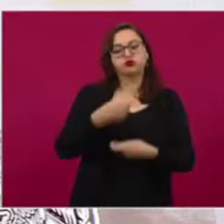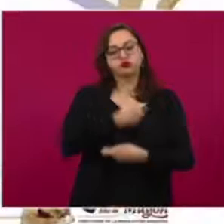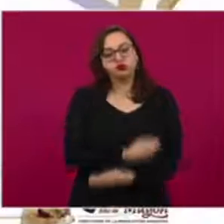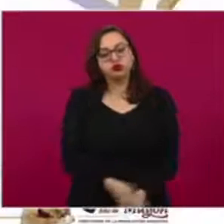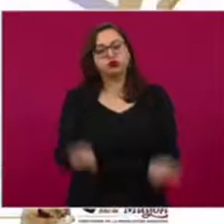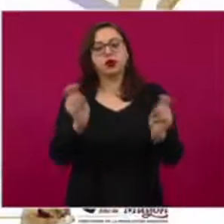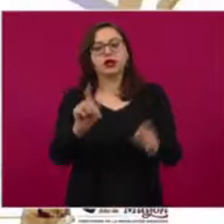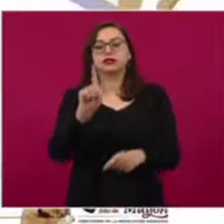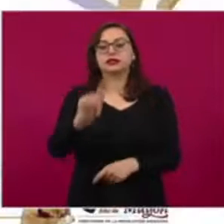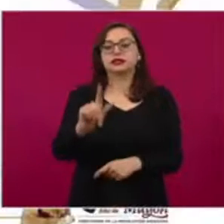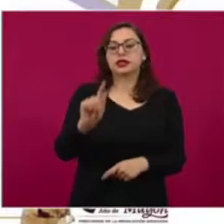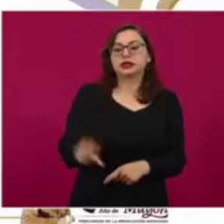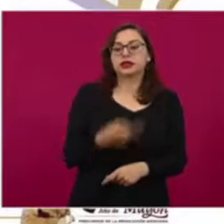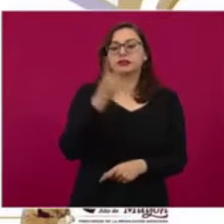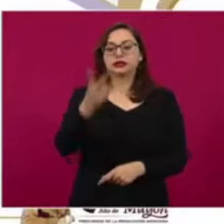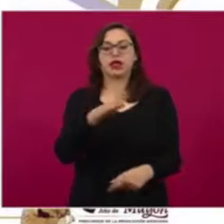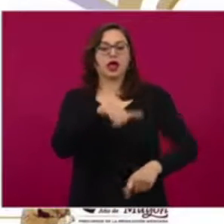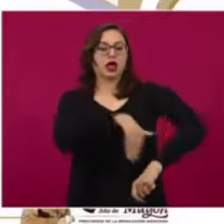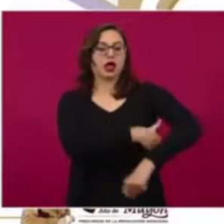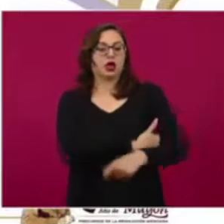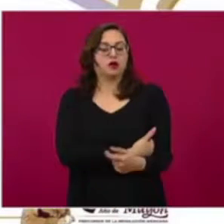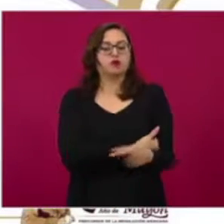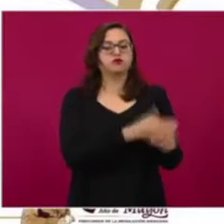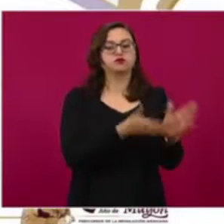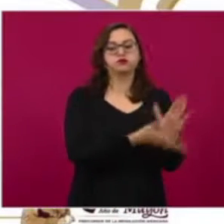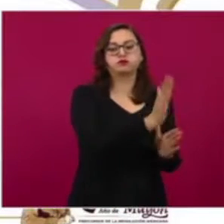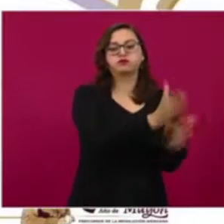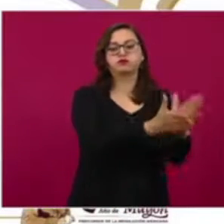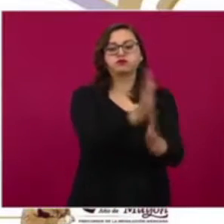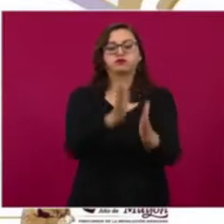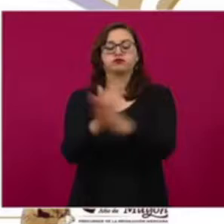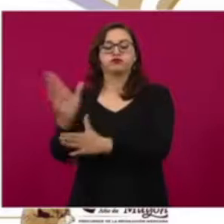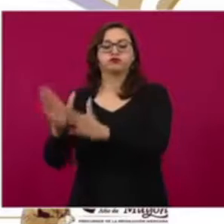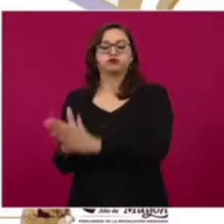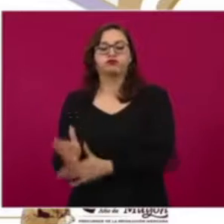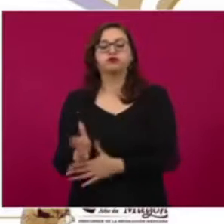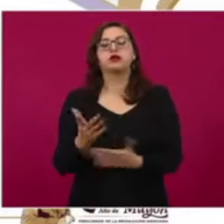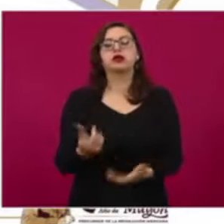72 almacenes de las 32 entidades federativas